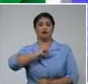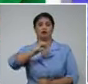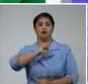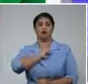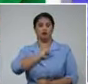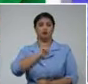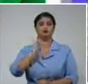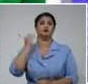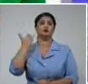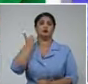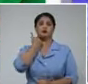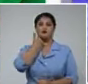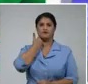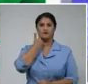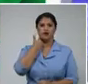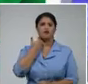olfato.